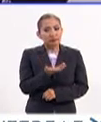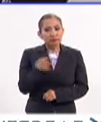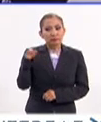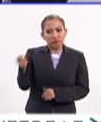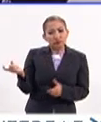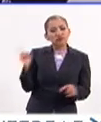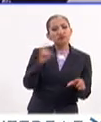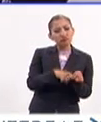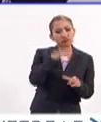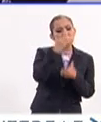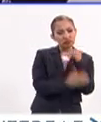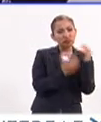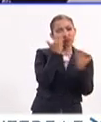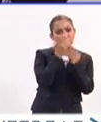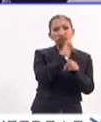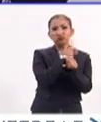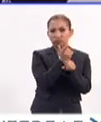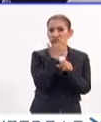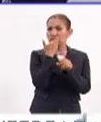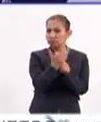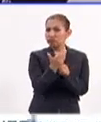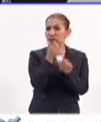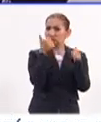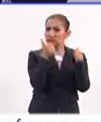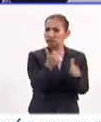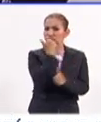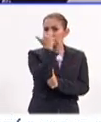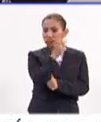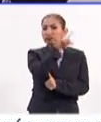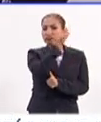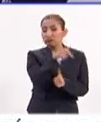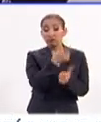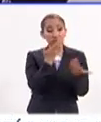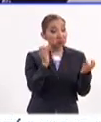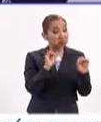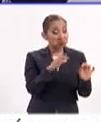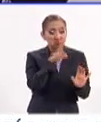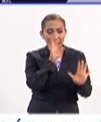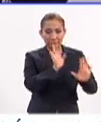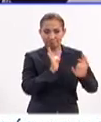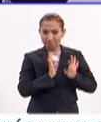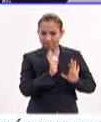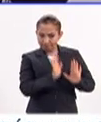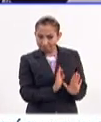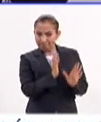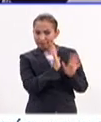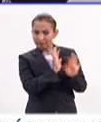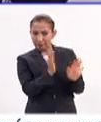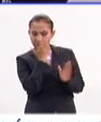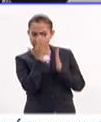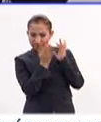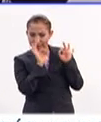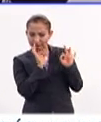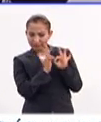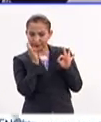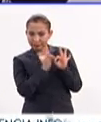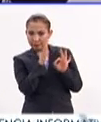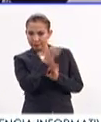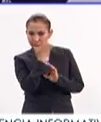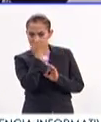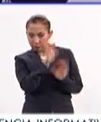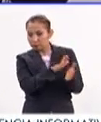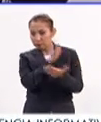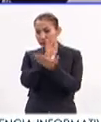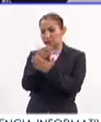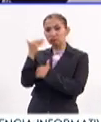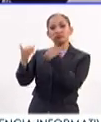se integren, que terminen una carrera, que sean buenos estudiantes, y de ahí, al no tener preocupaciones en la parte escolar,